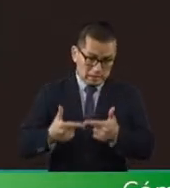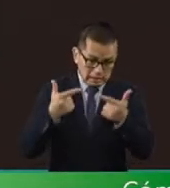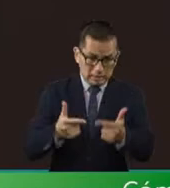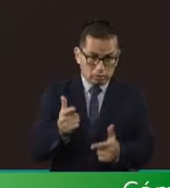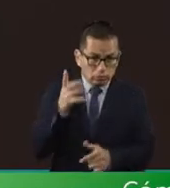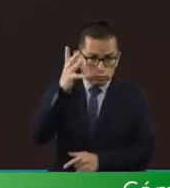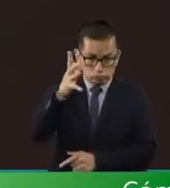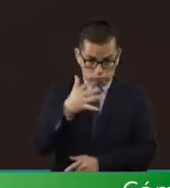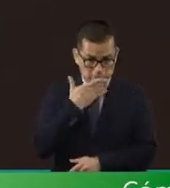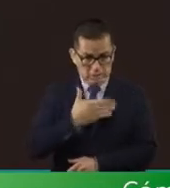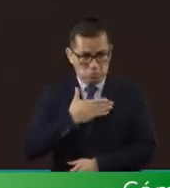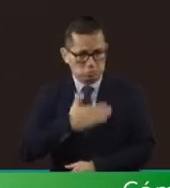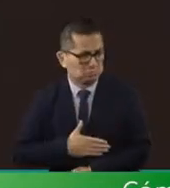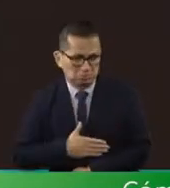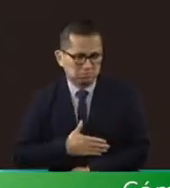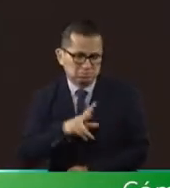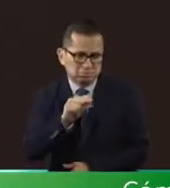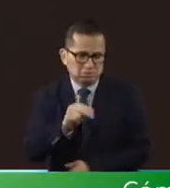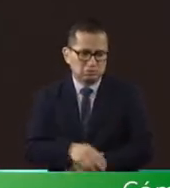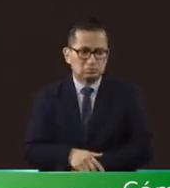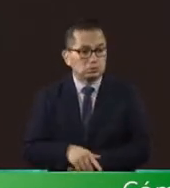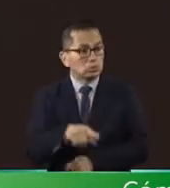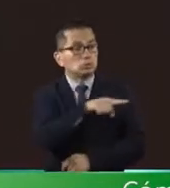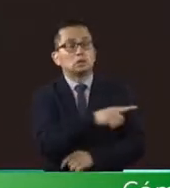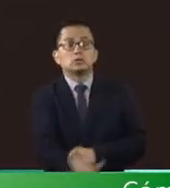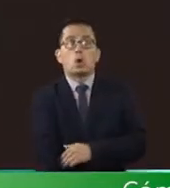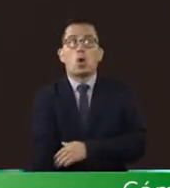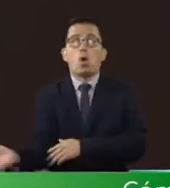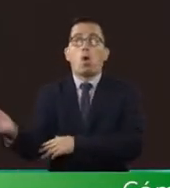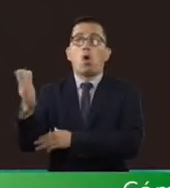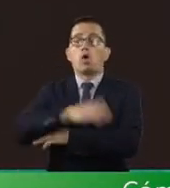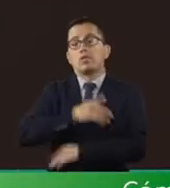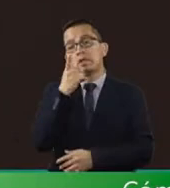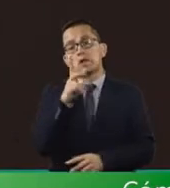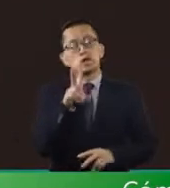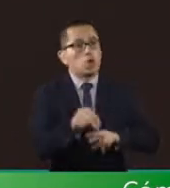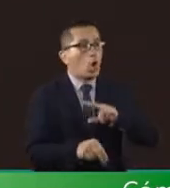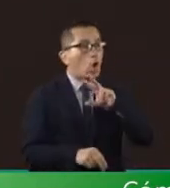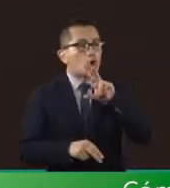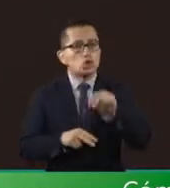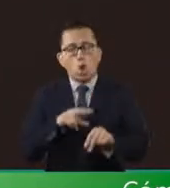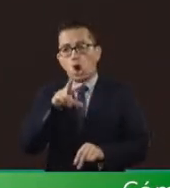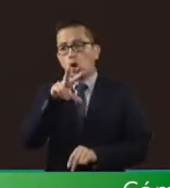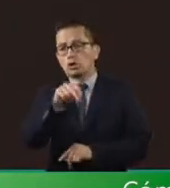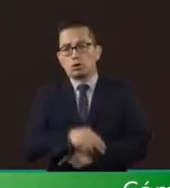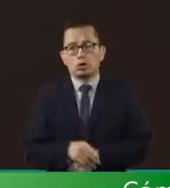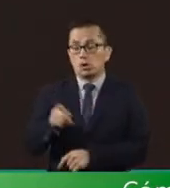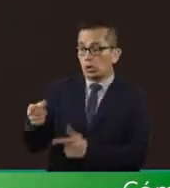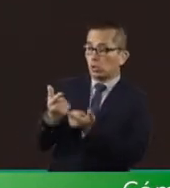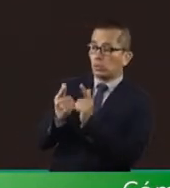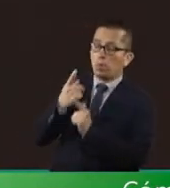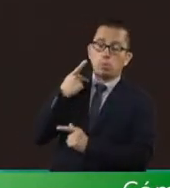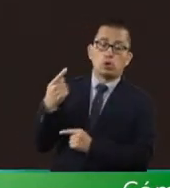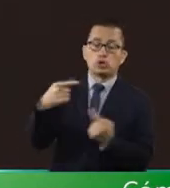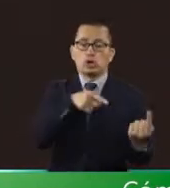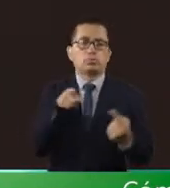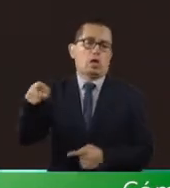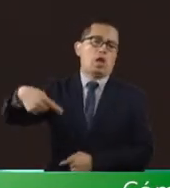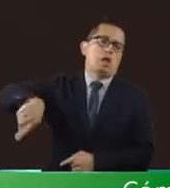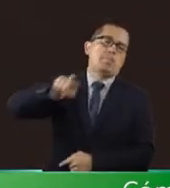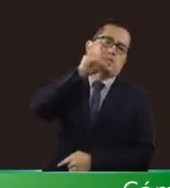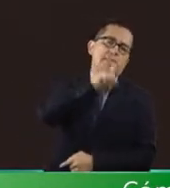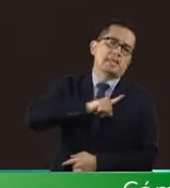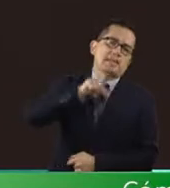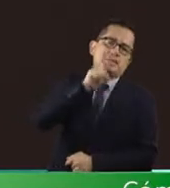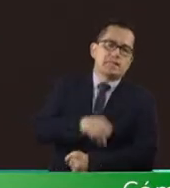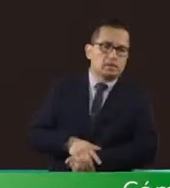morena lo negaron todo el día llamaron a las oposiciones mentirosas prometieron que con esta reforma